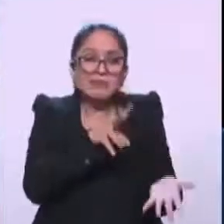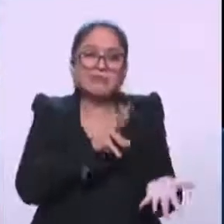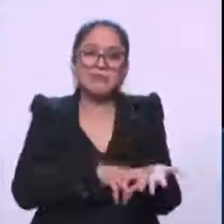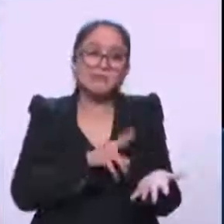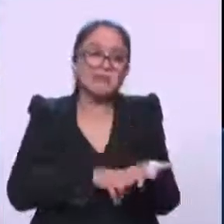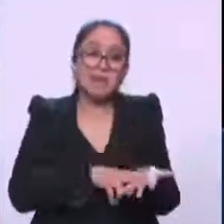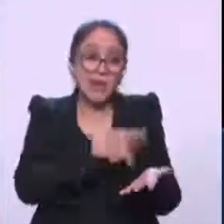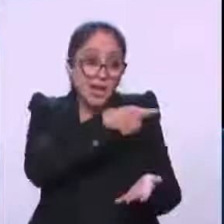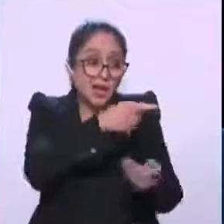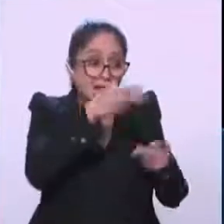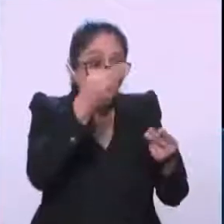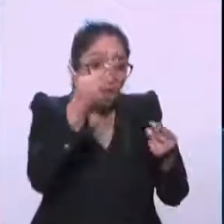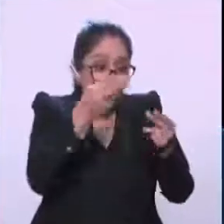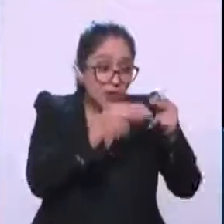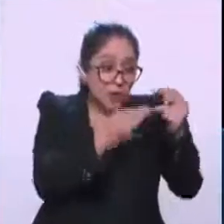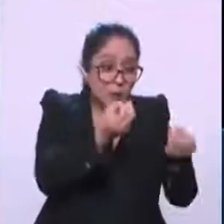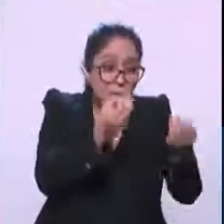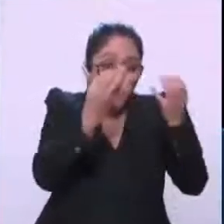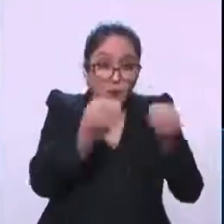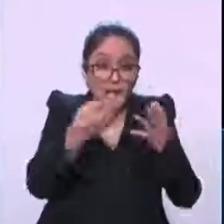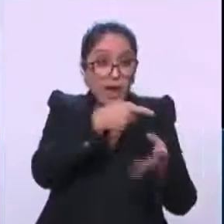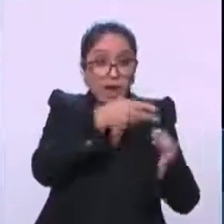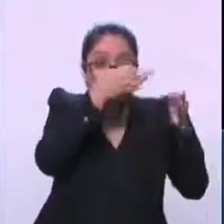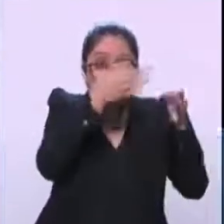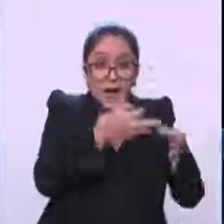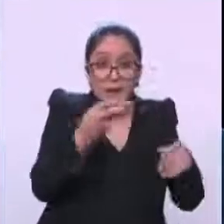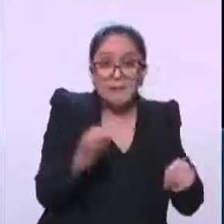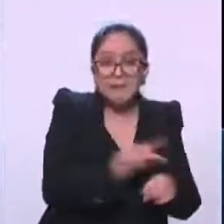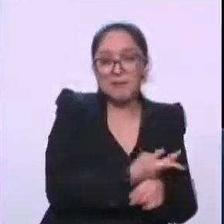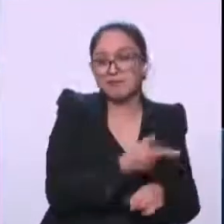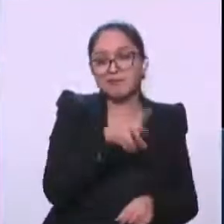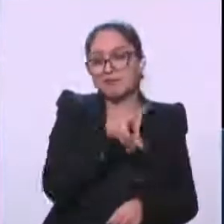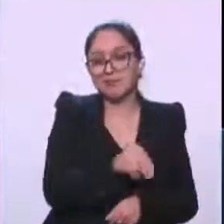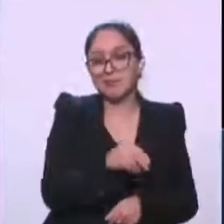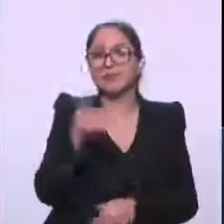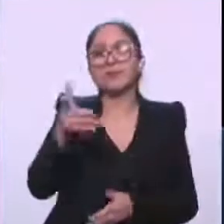frecuentemente lo que estás meditando. Pues muchas gracias, Francisco. Gracias, Francisco, buenas noches.